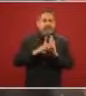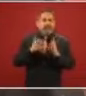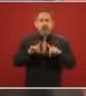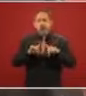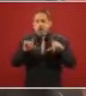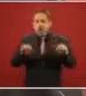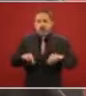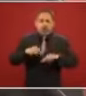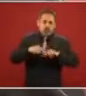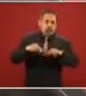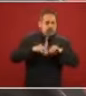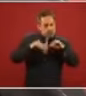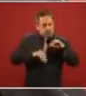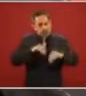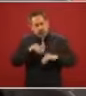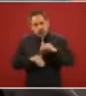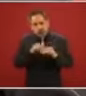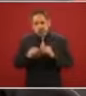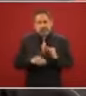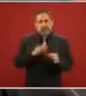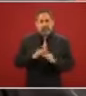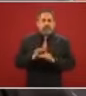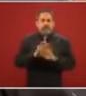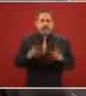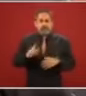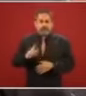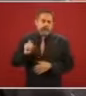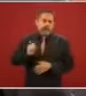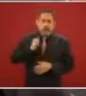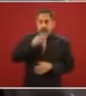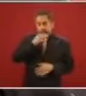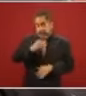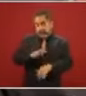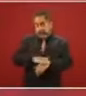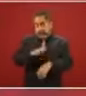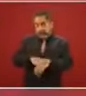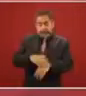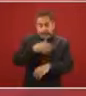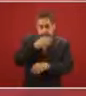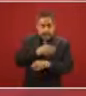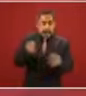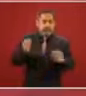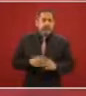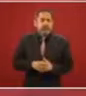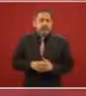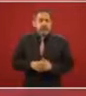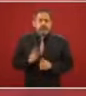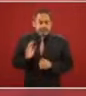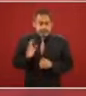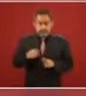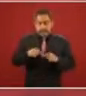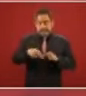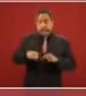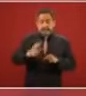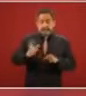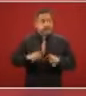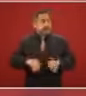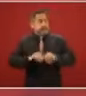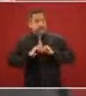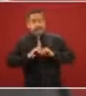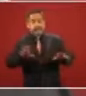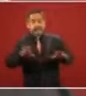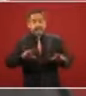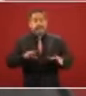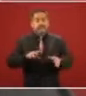boletos. Ya aprovecho para informar que están por salir